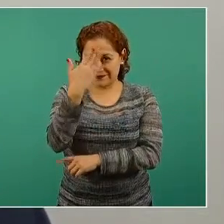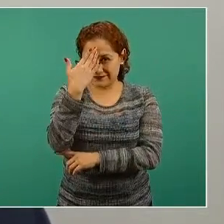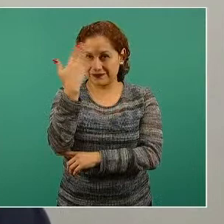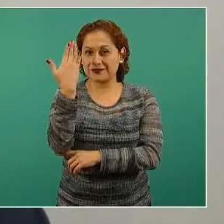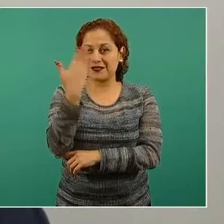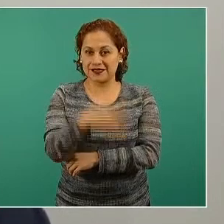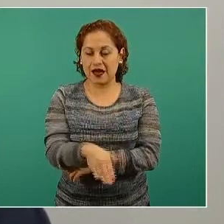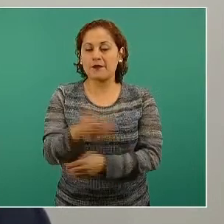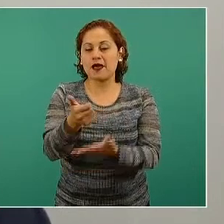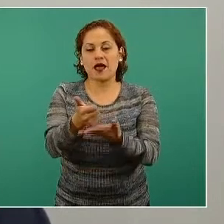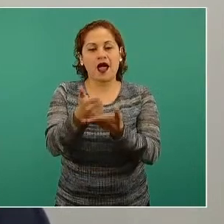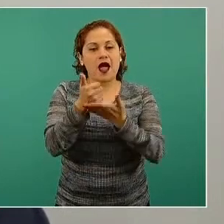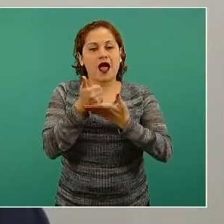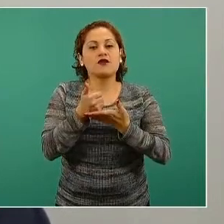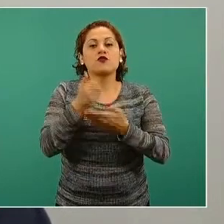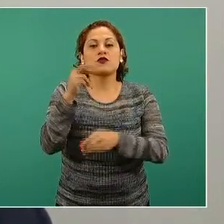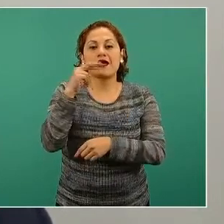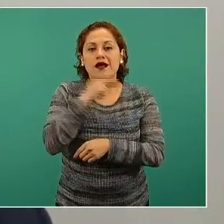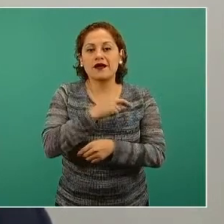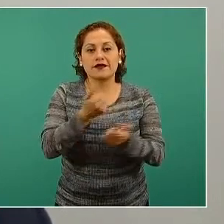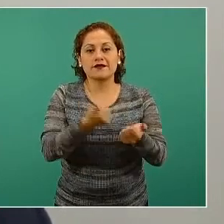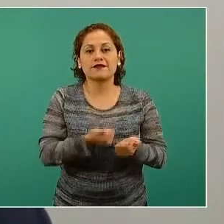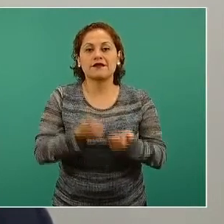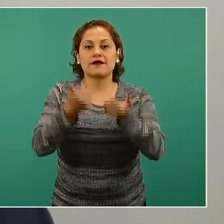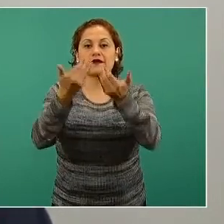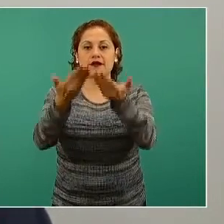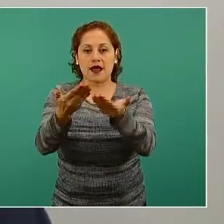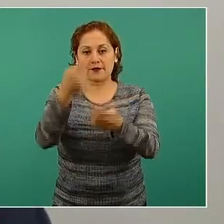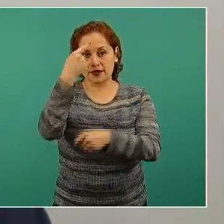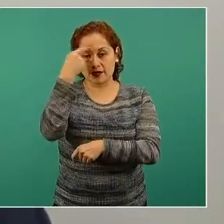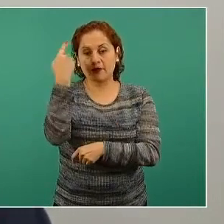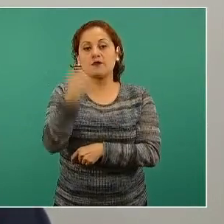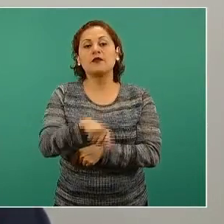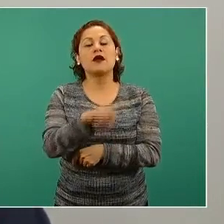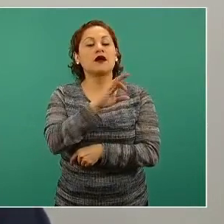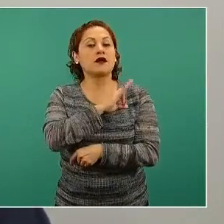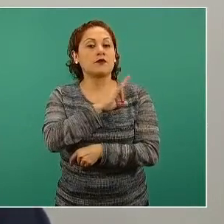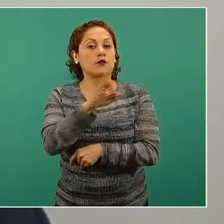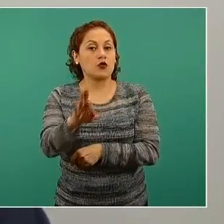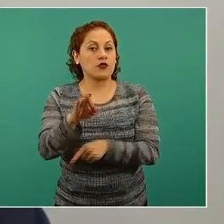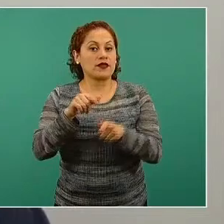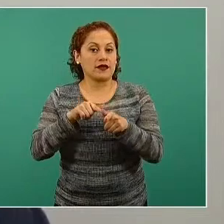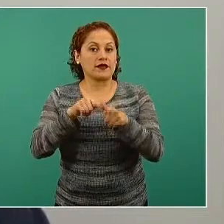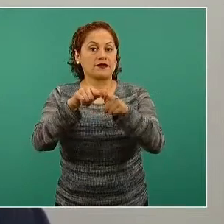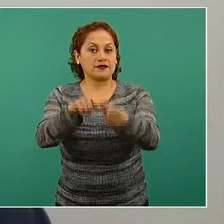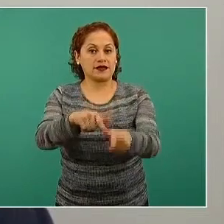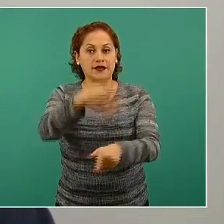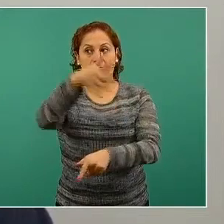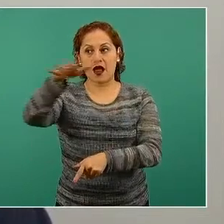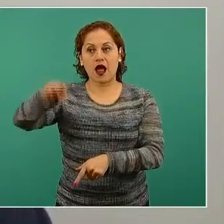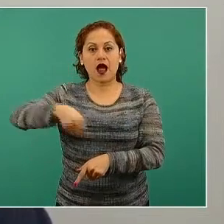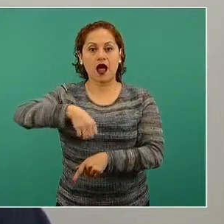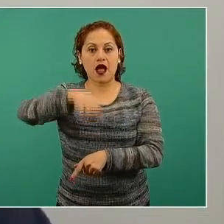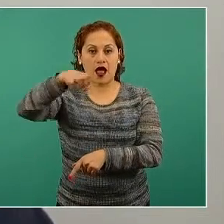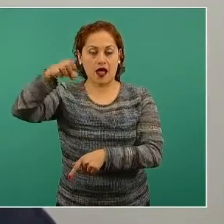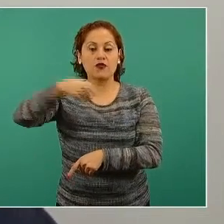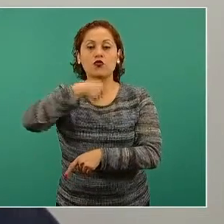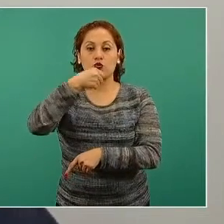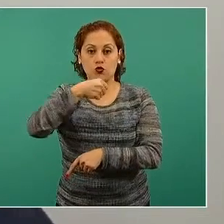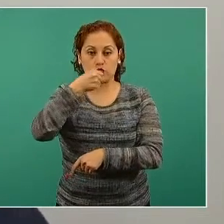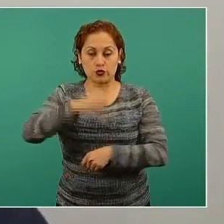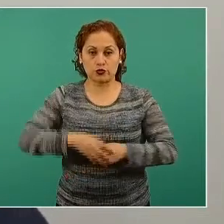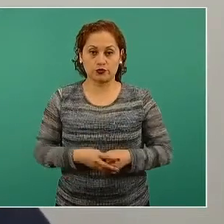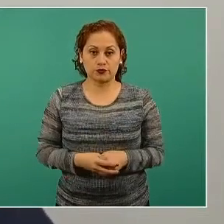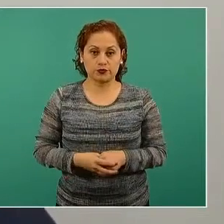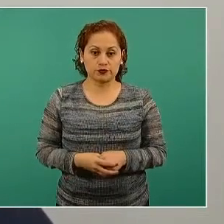la logística comunitaria para poder continuar con la población adulta mayor, sobre todo,